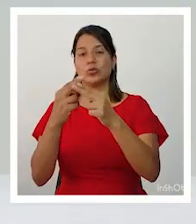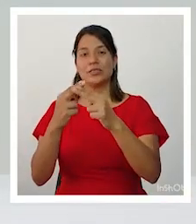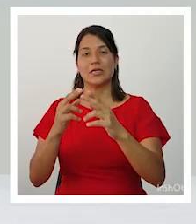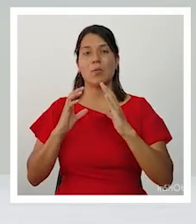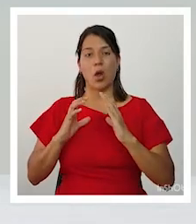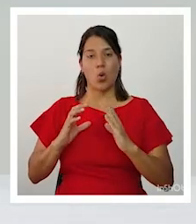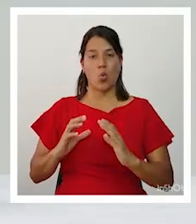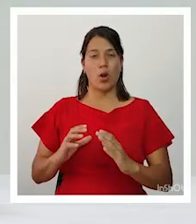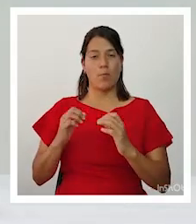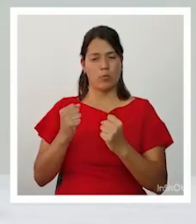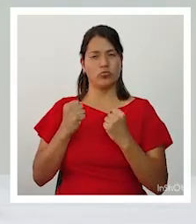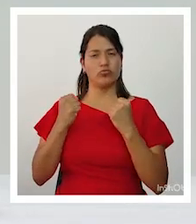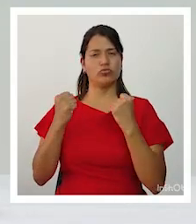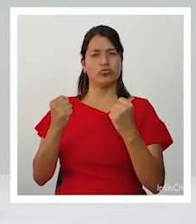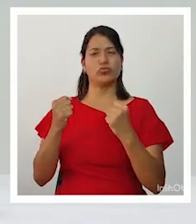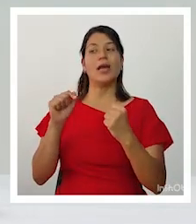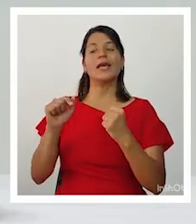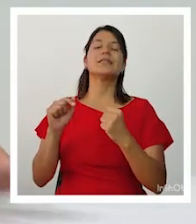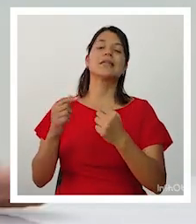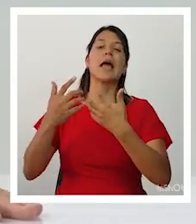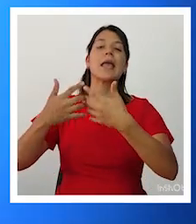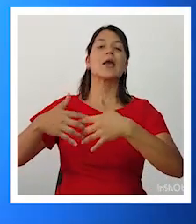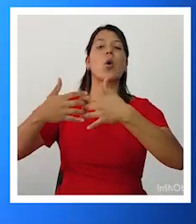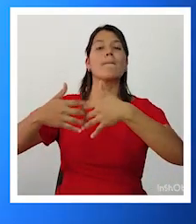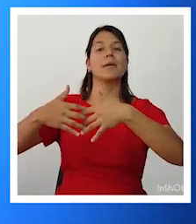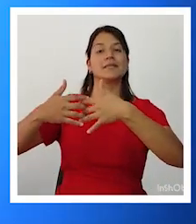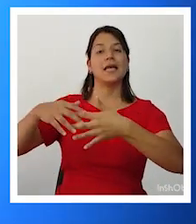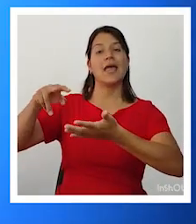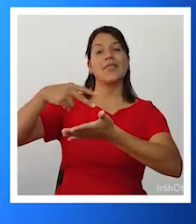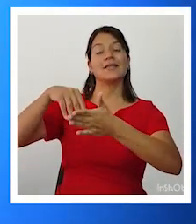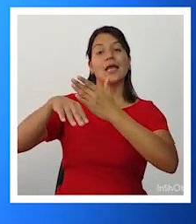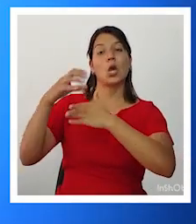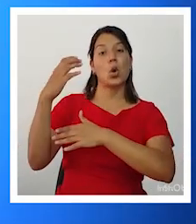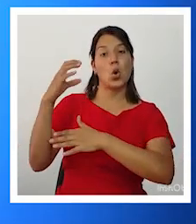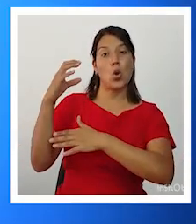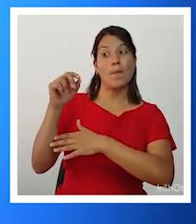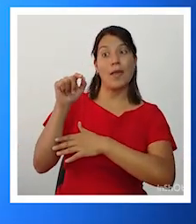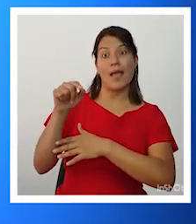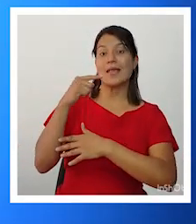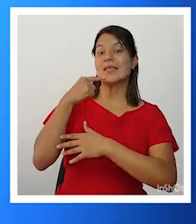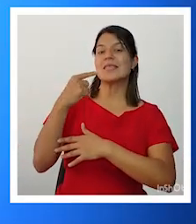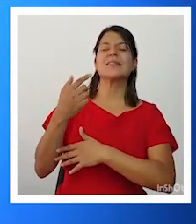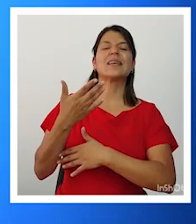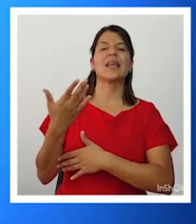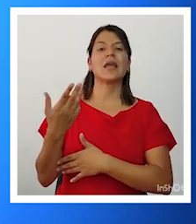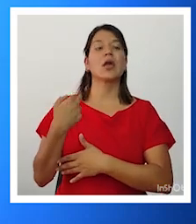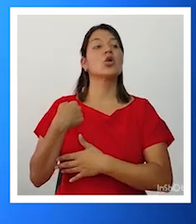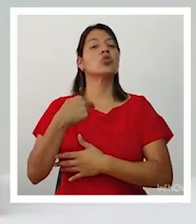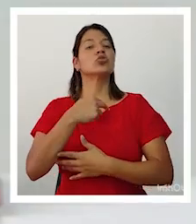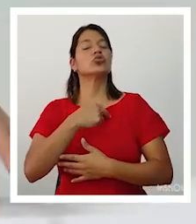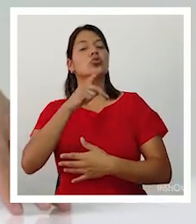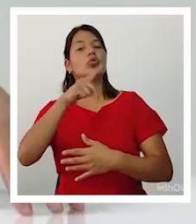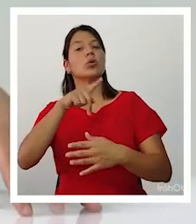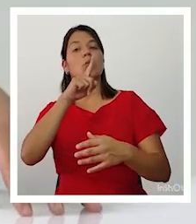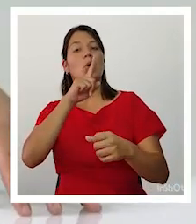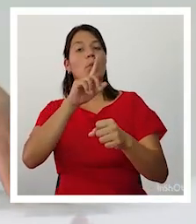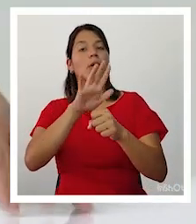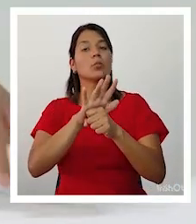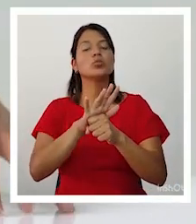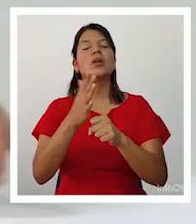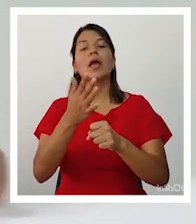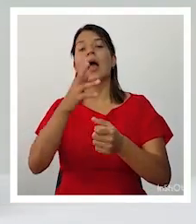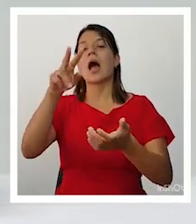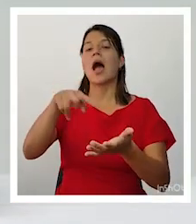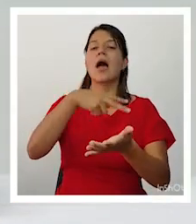que es también una compañía de danza accesible de Colombia, en donde dice: nosotros nos tenemos que comprometer a danzar